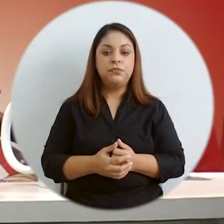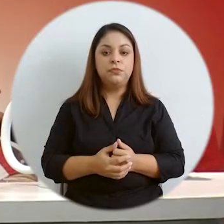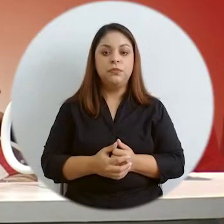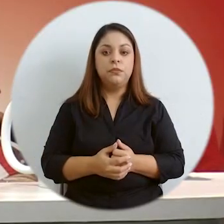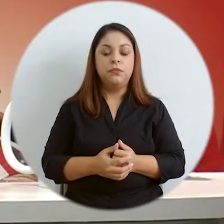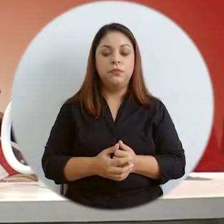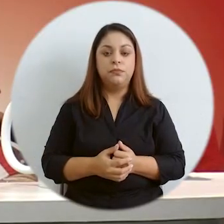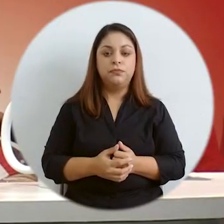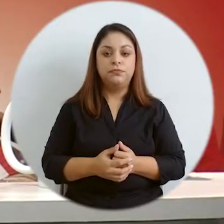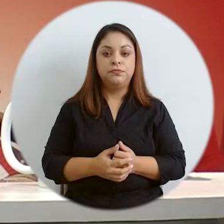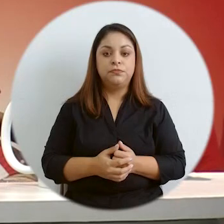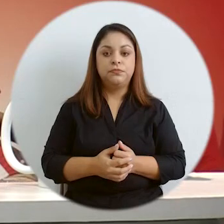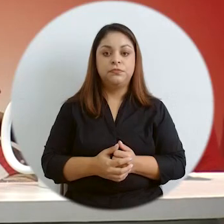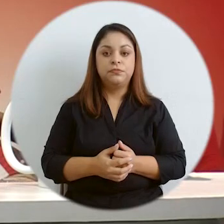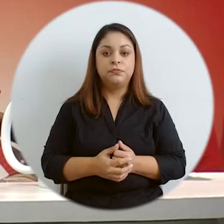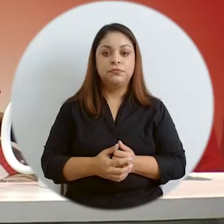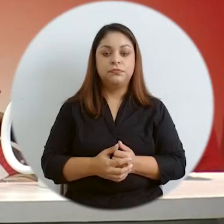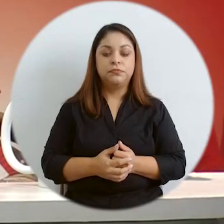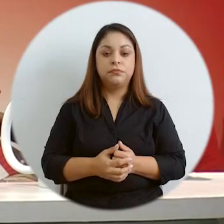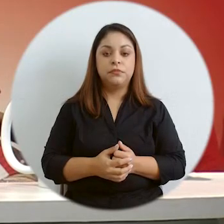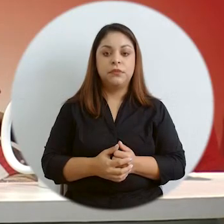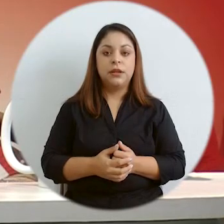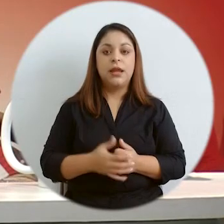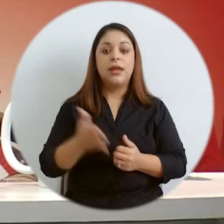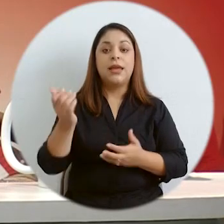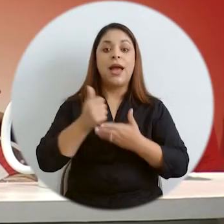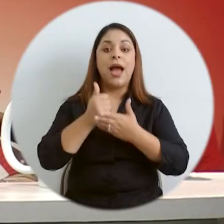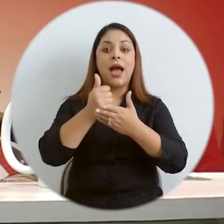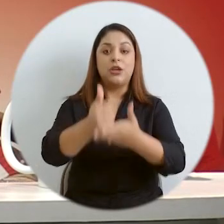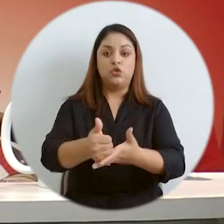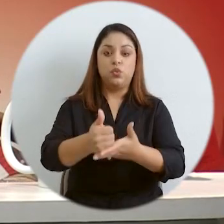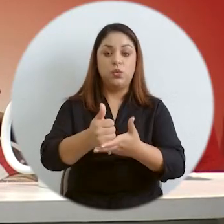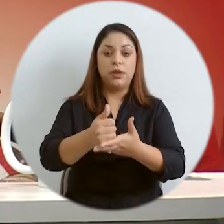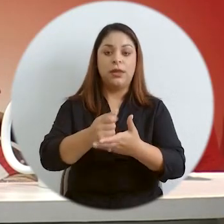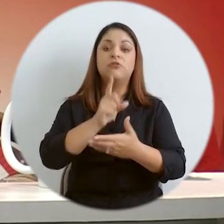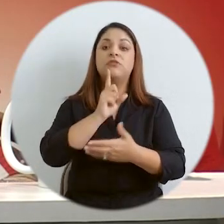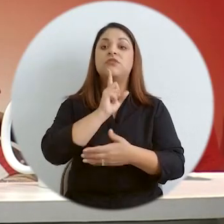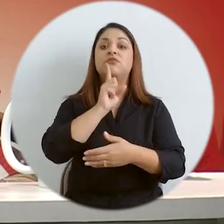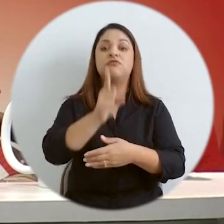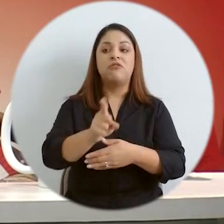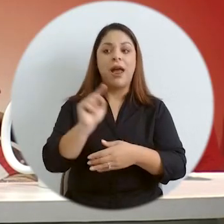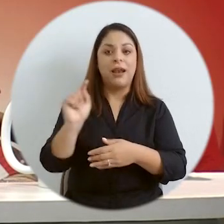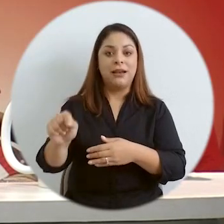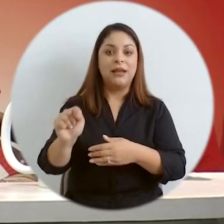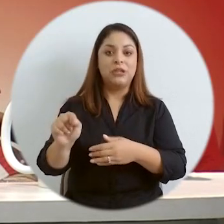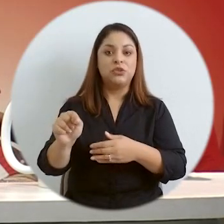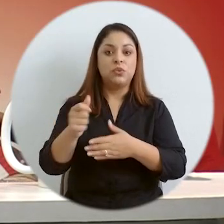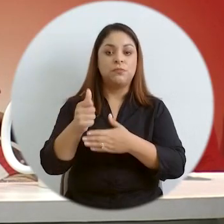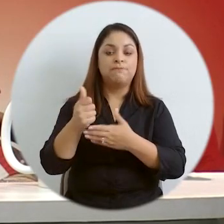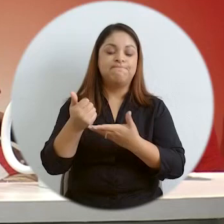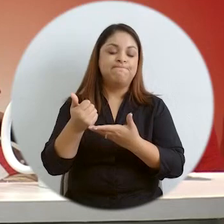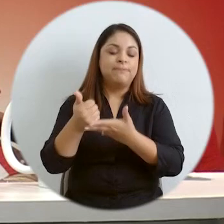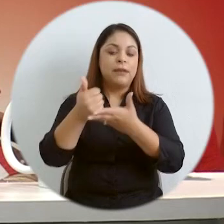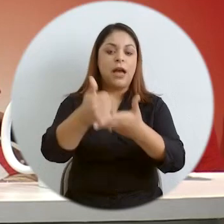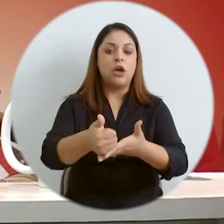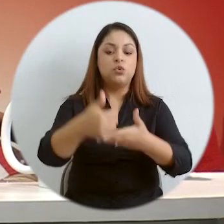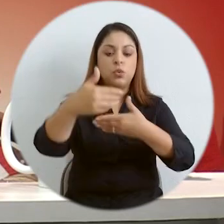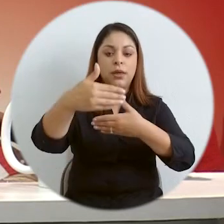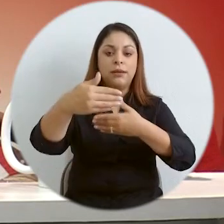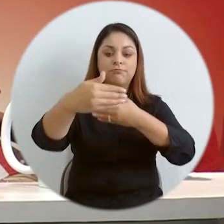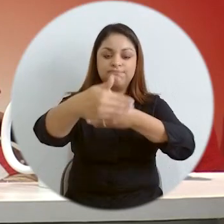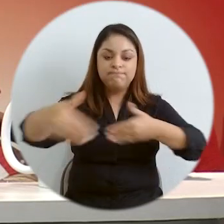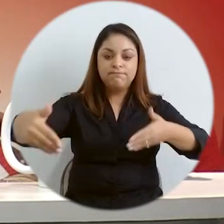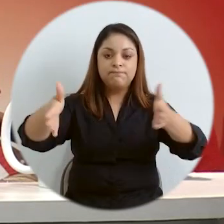estas asimetrías socioterritoriales que permitan por lo menos que realmente eso se convierta en ese objetivo